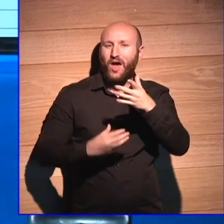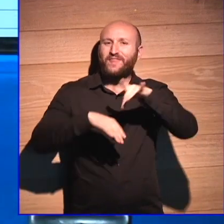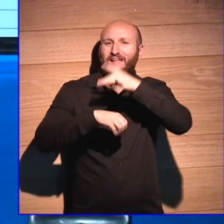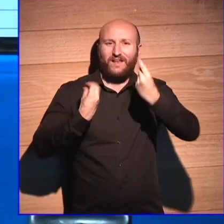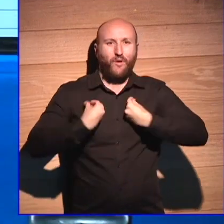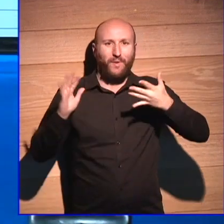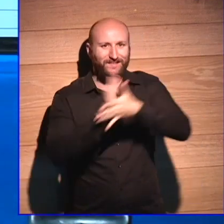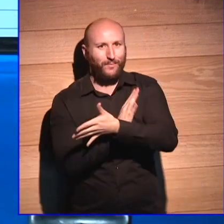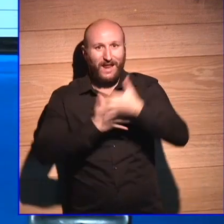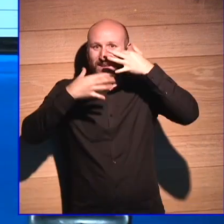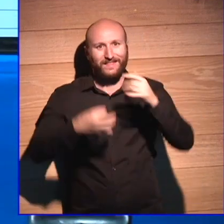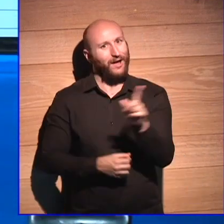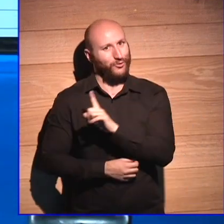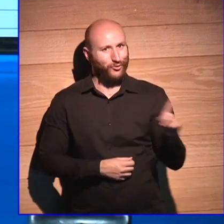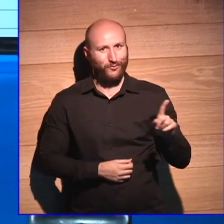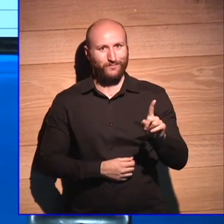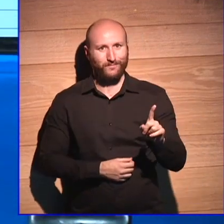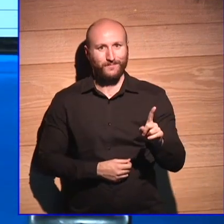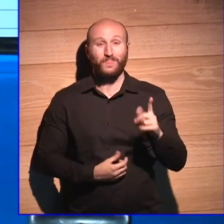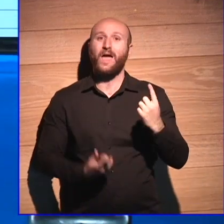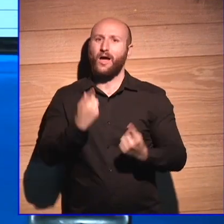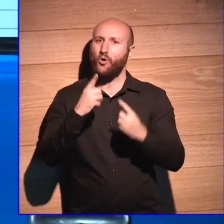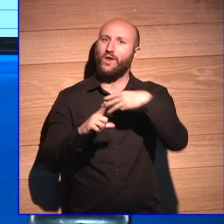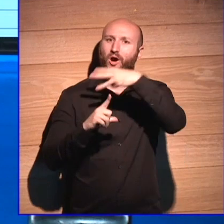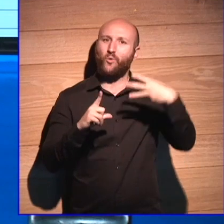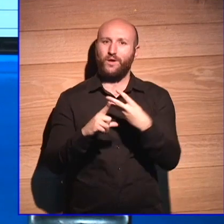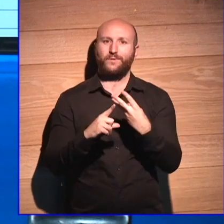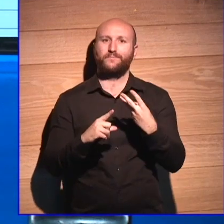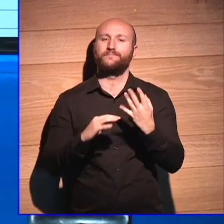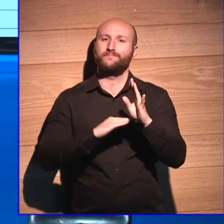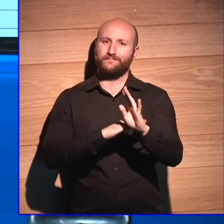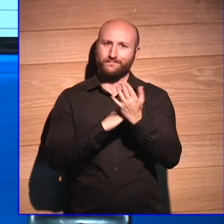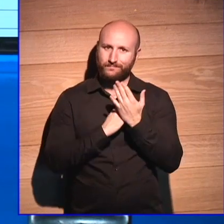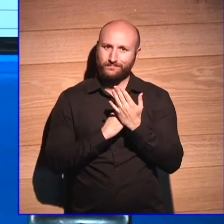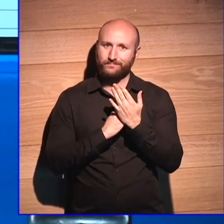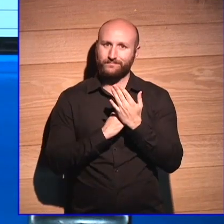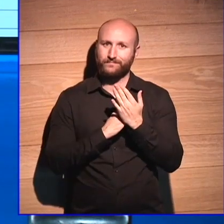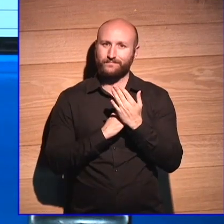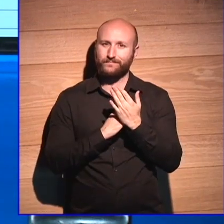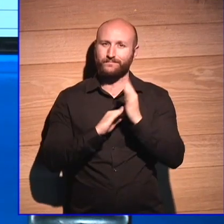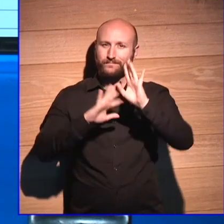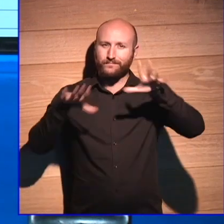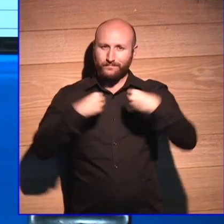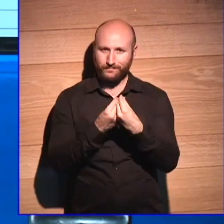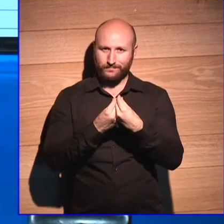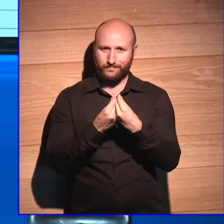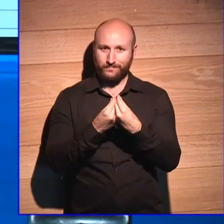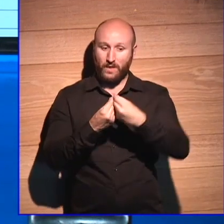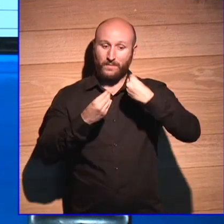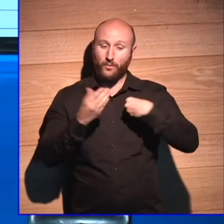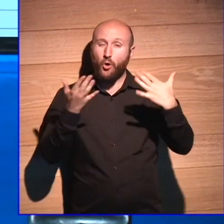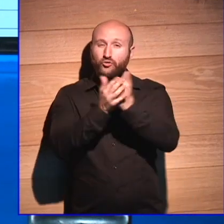digital. Pues no, resulta que hay webs que ofrecen compilar todo lo que una persona ha puesto en la